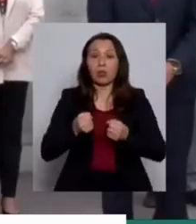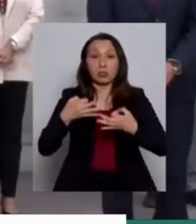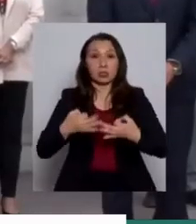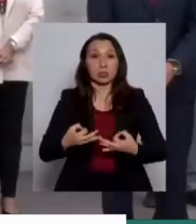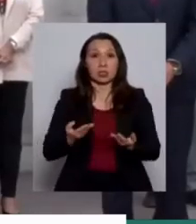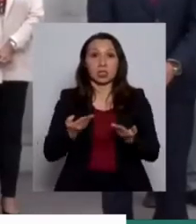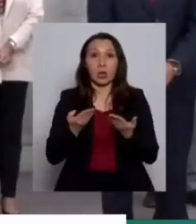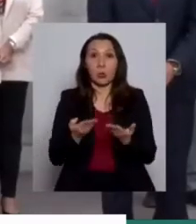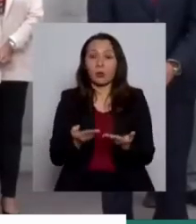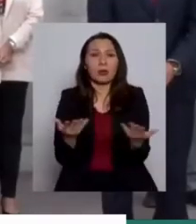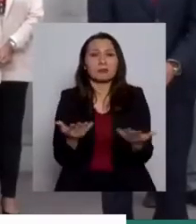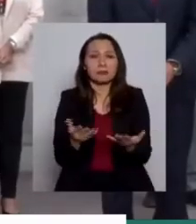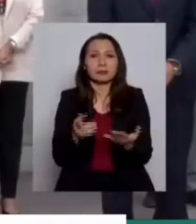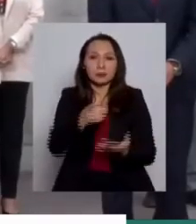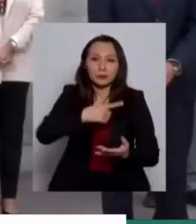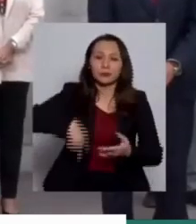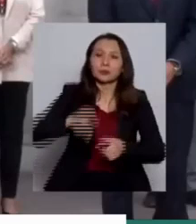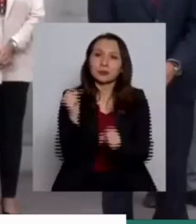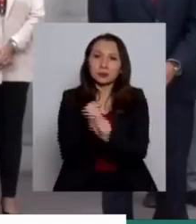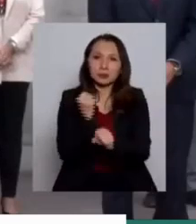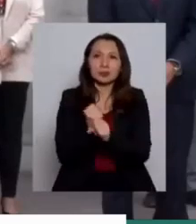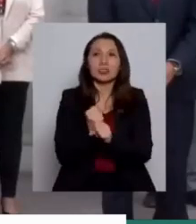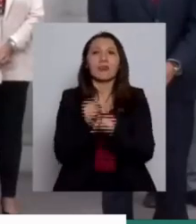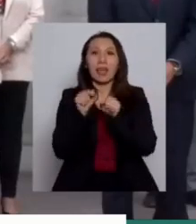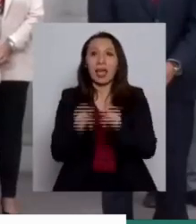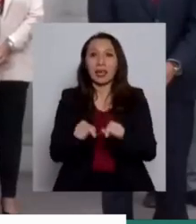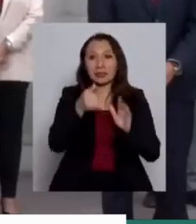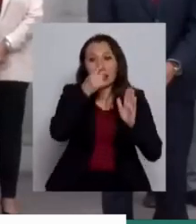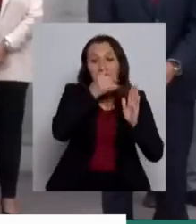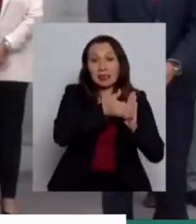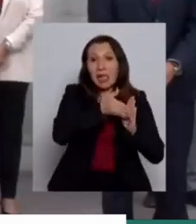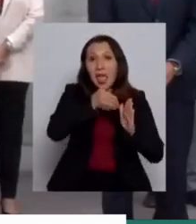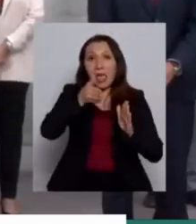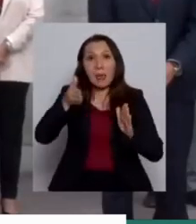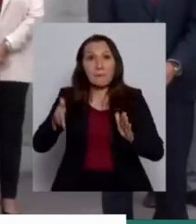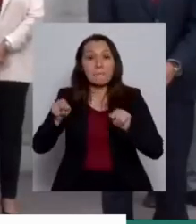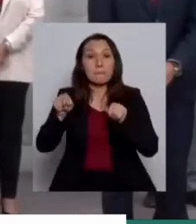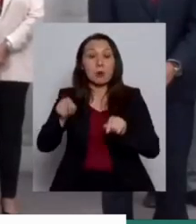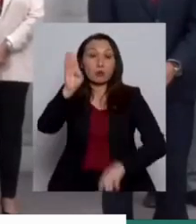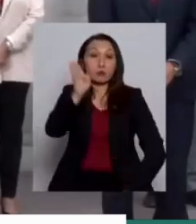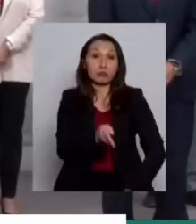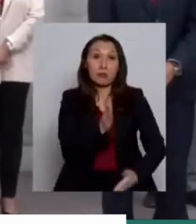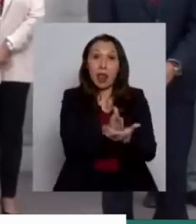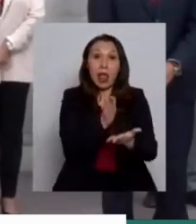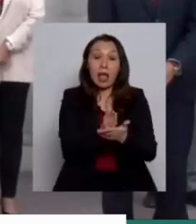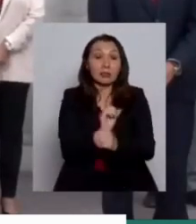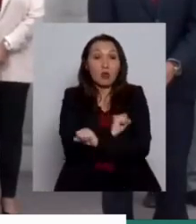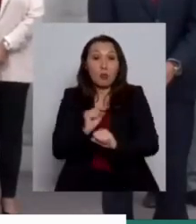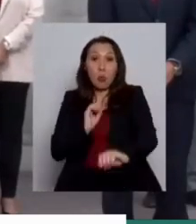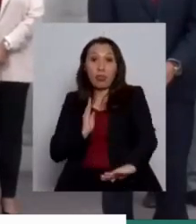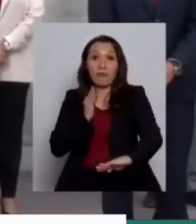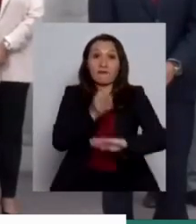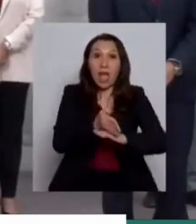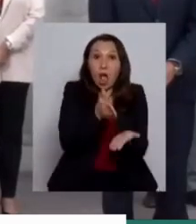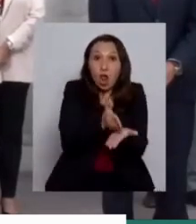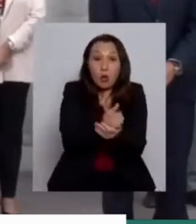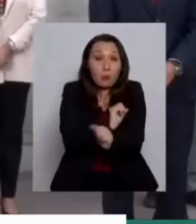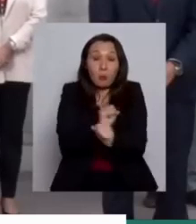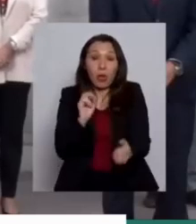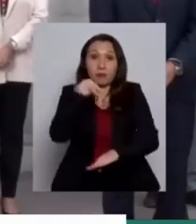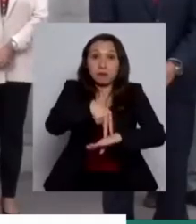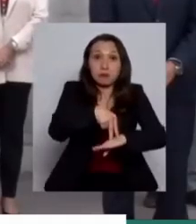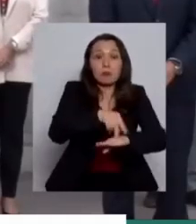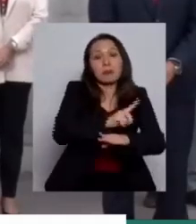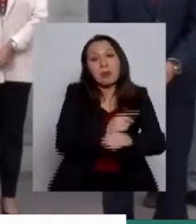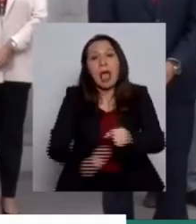es lo que aprueba el Congreso. De todos modos, dejó en suspenso la posibilidad de vetar la iniciativa. Otro error, a mi ver, muy